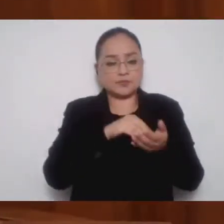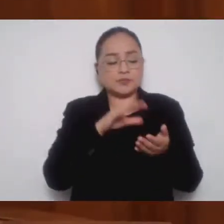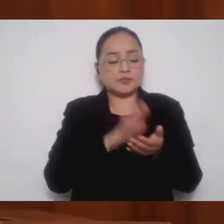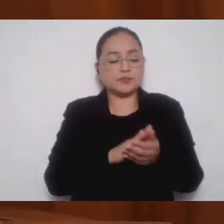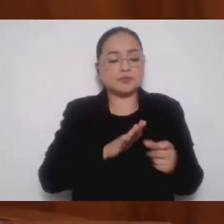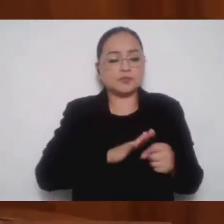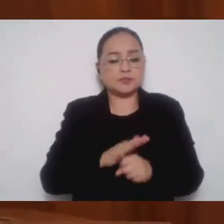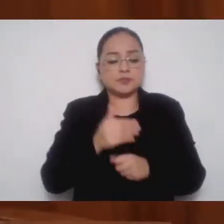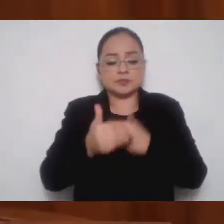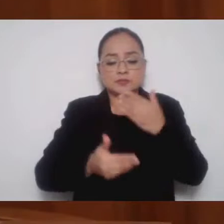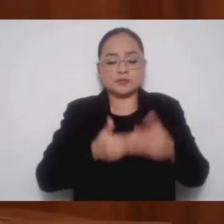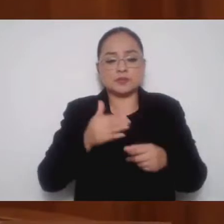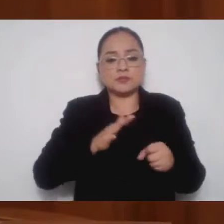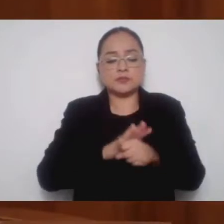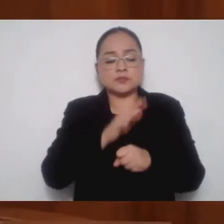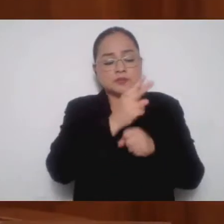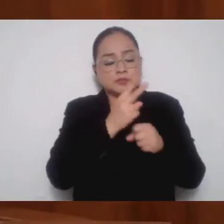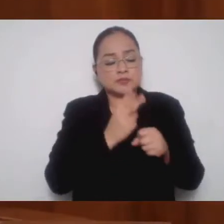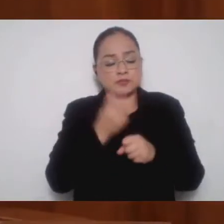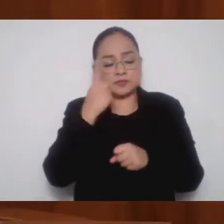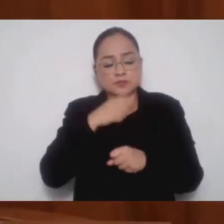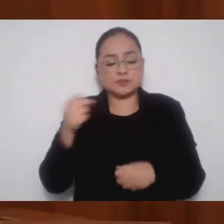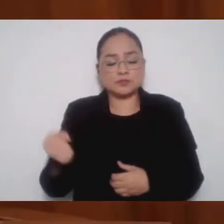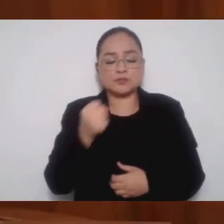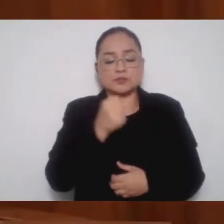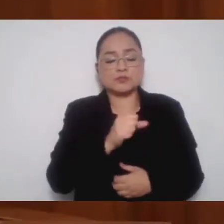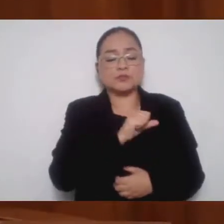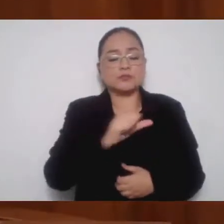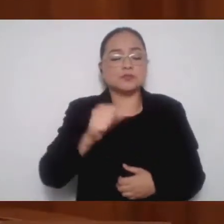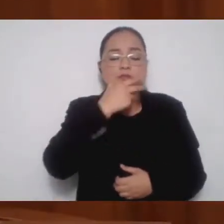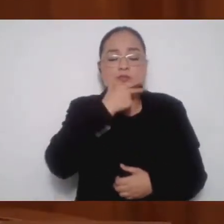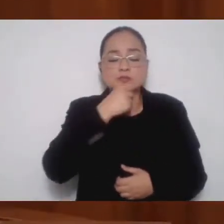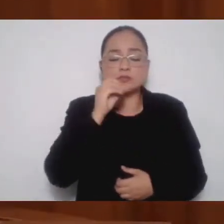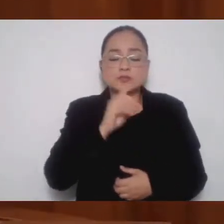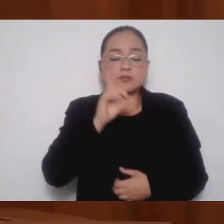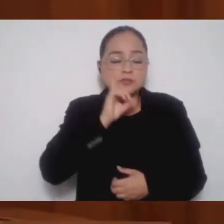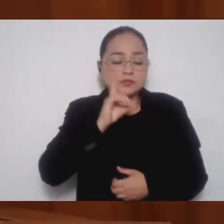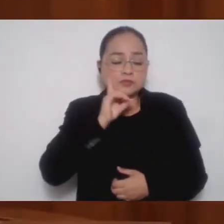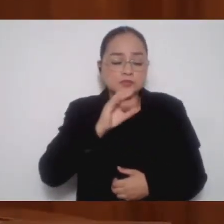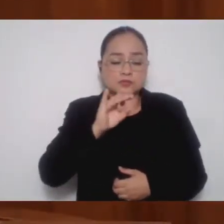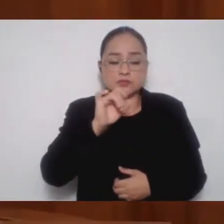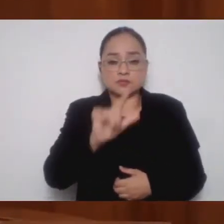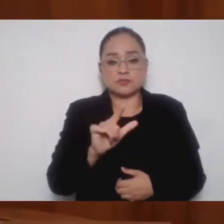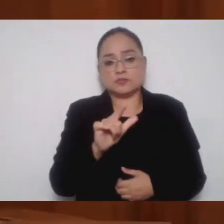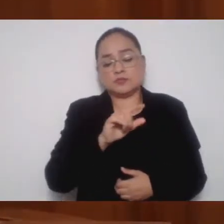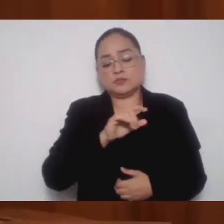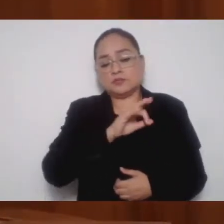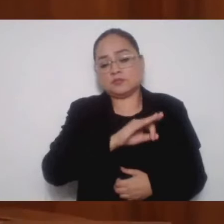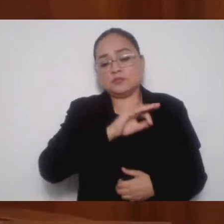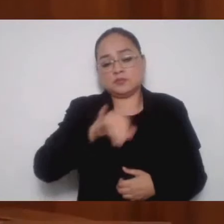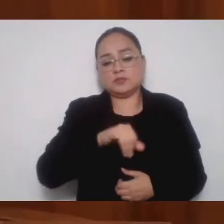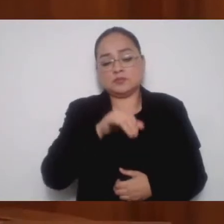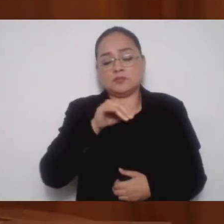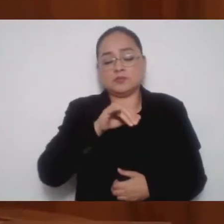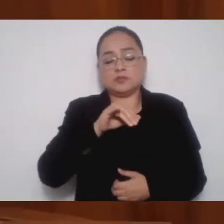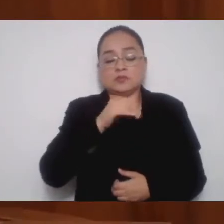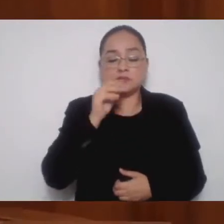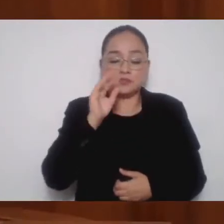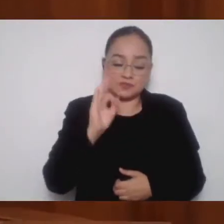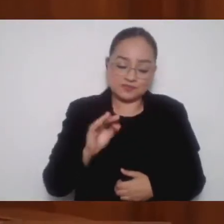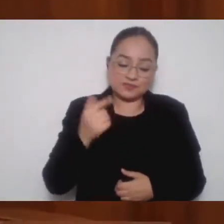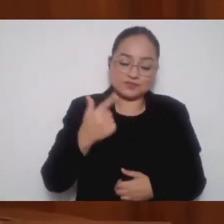establece el proceso y la convocatoria para designar a la o el fiscal general de justicia del Estado de